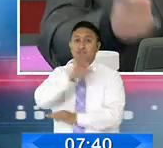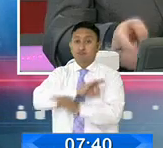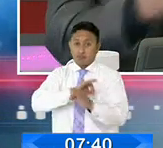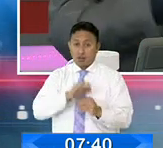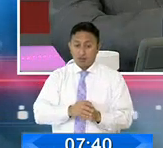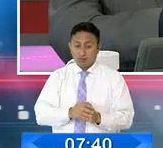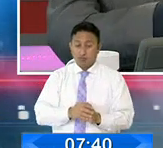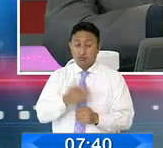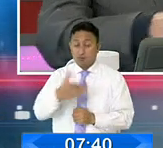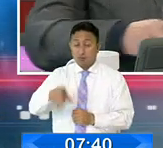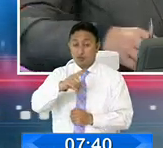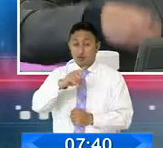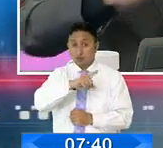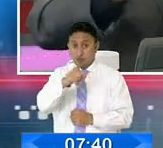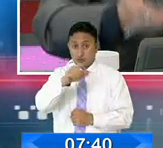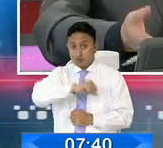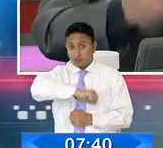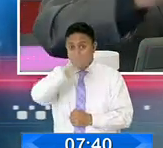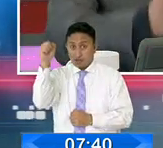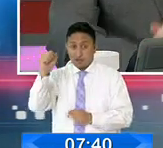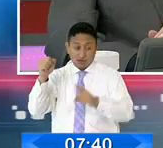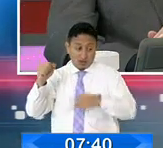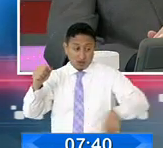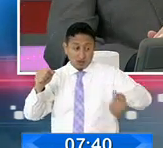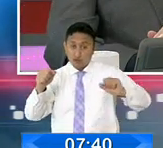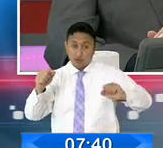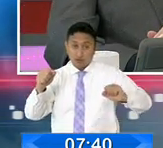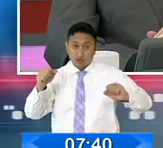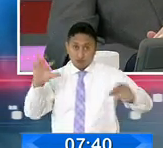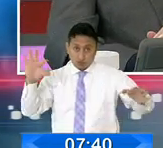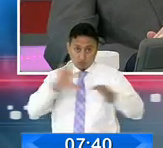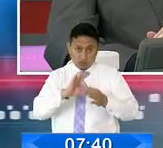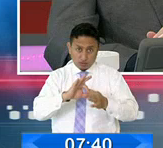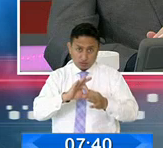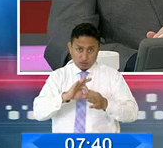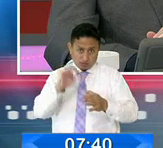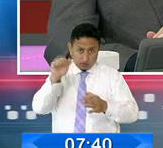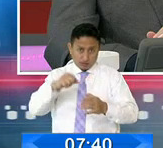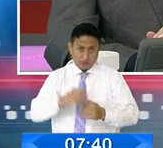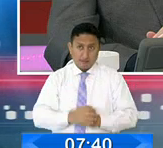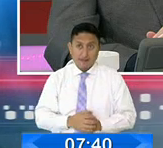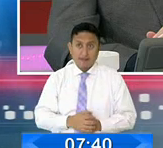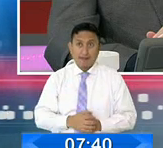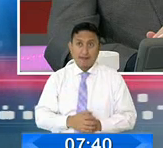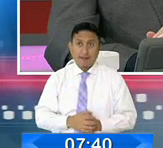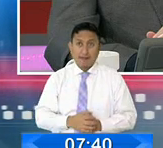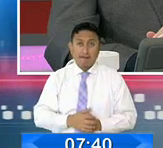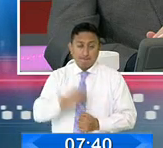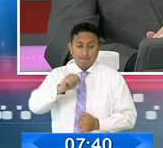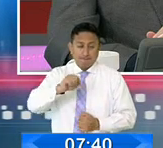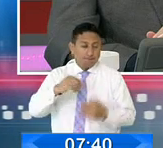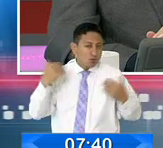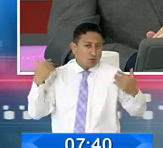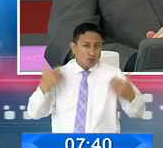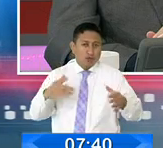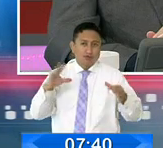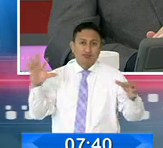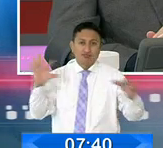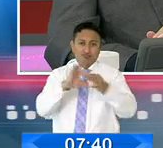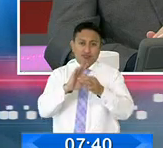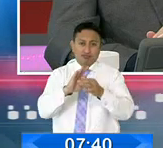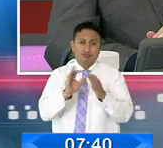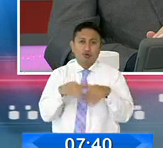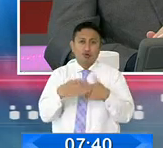caso ustedes de llegar y ellos no, ¿se aliarían? Insisto, cualquier alianza debe darse